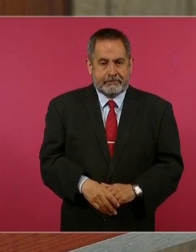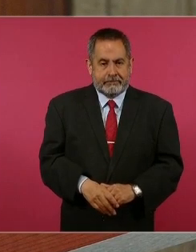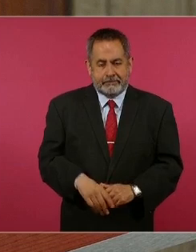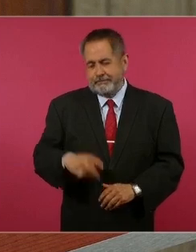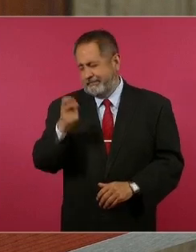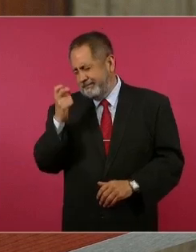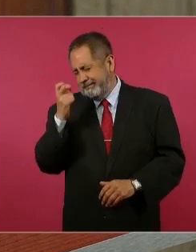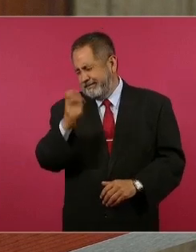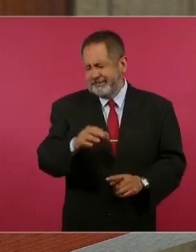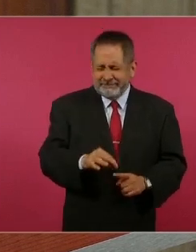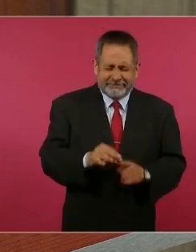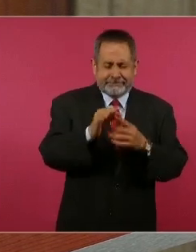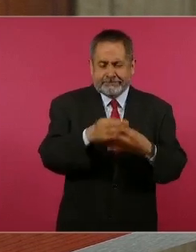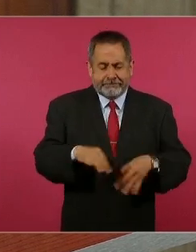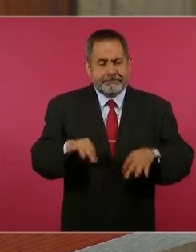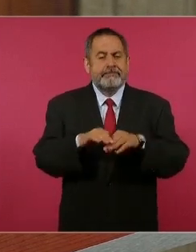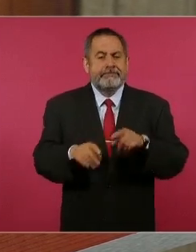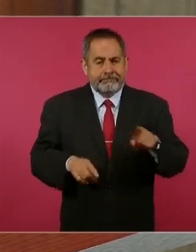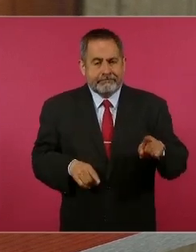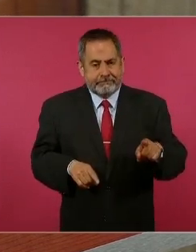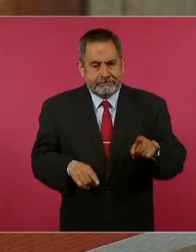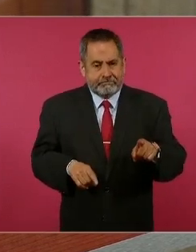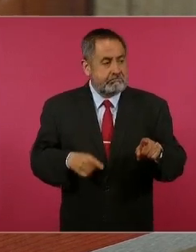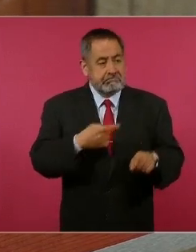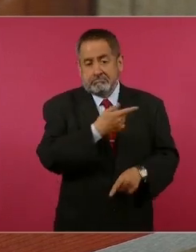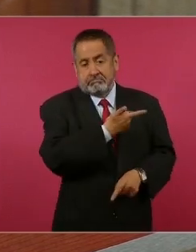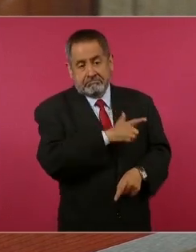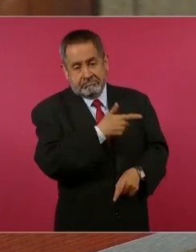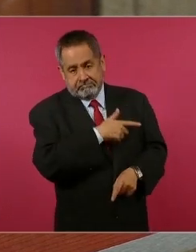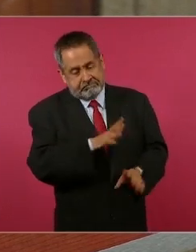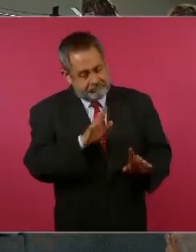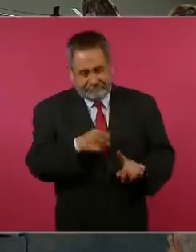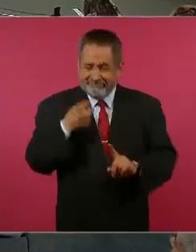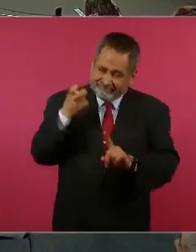Este es importantísimo, que tampoco les gusta,